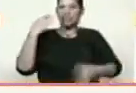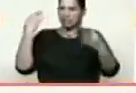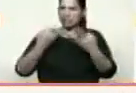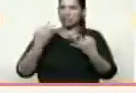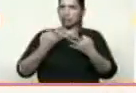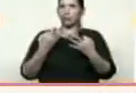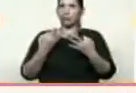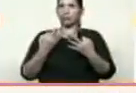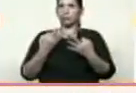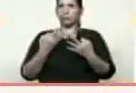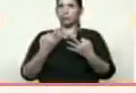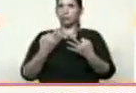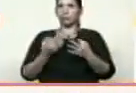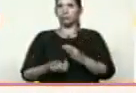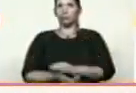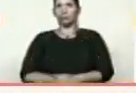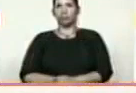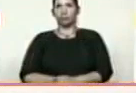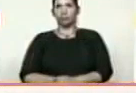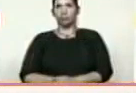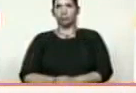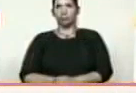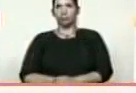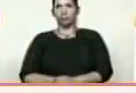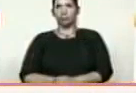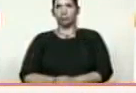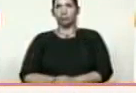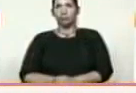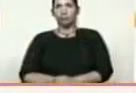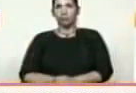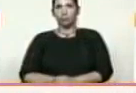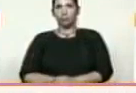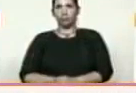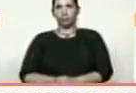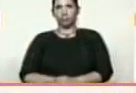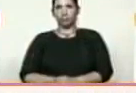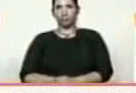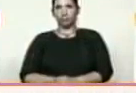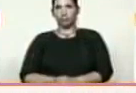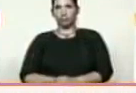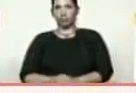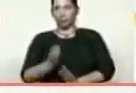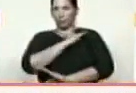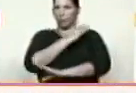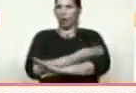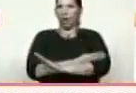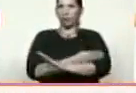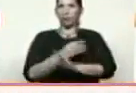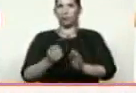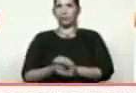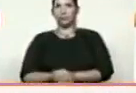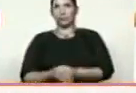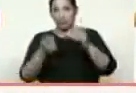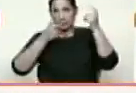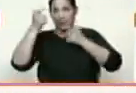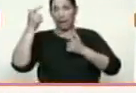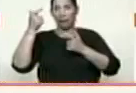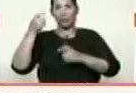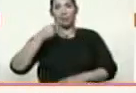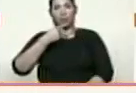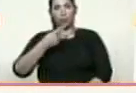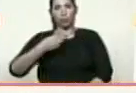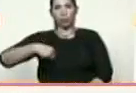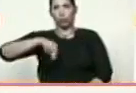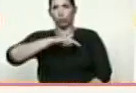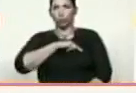estará en acecho, estará amenazada. Por eso dijo Chávez, nosotros estamos condenados